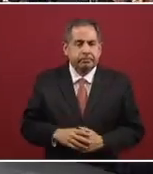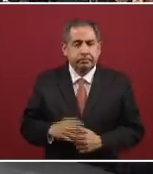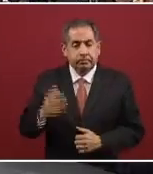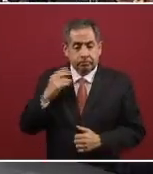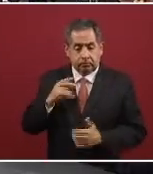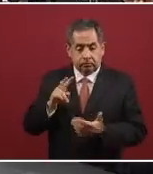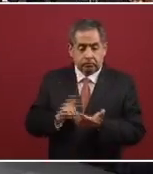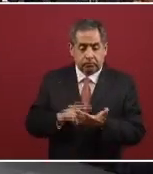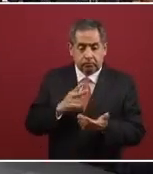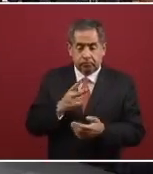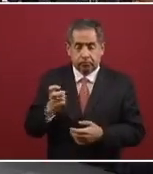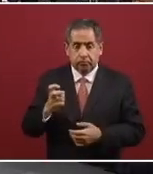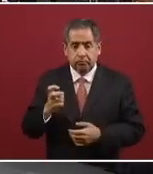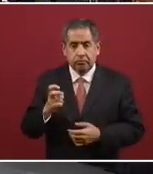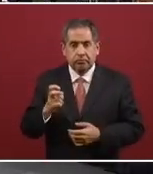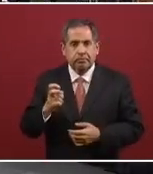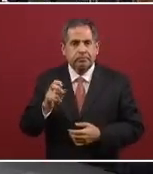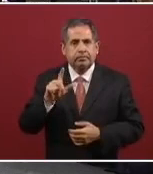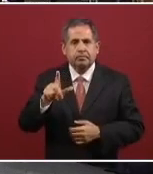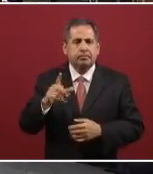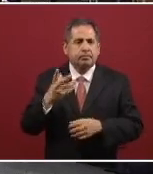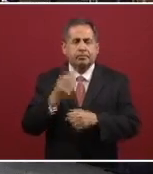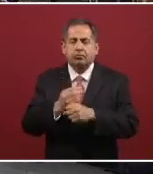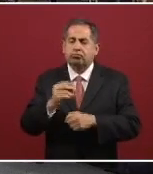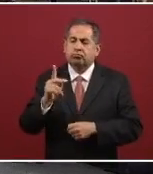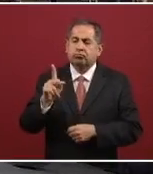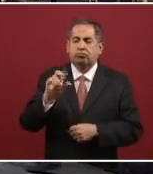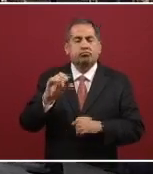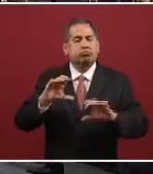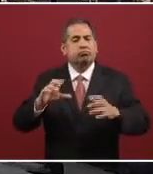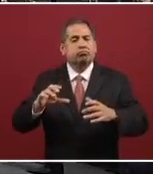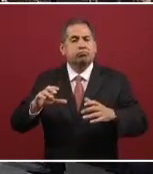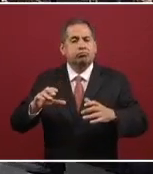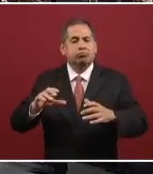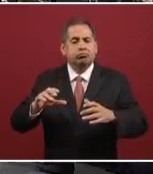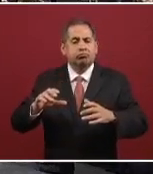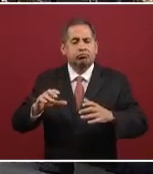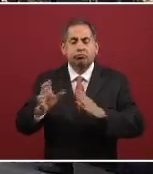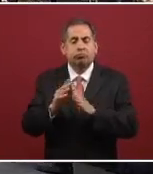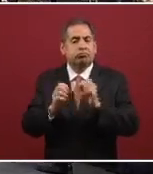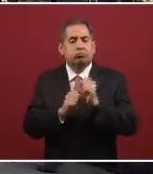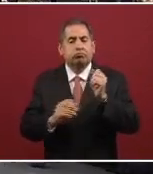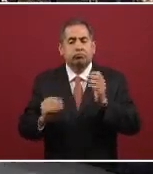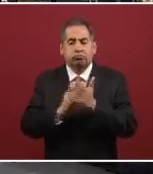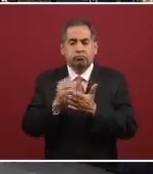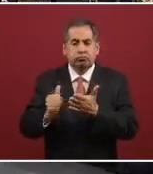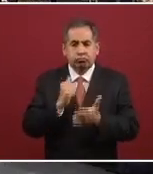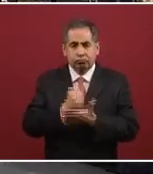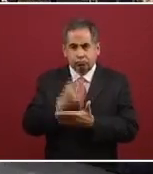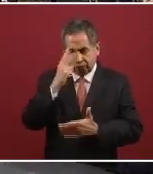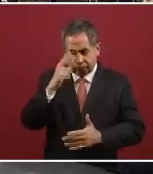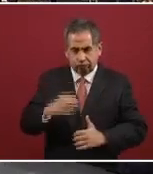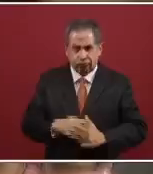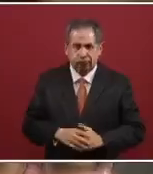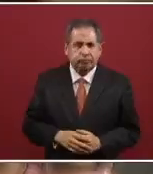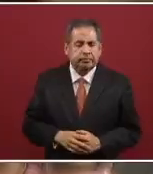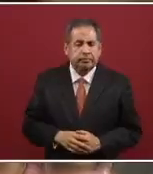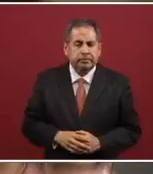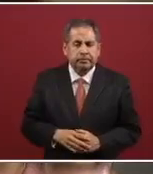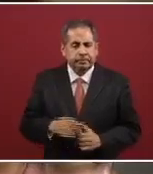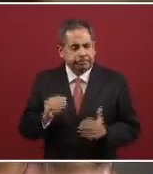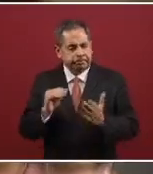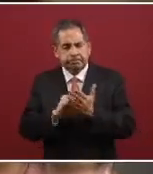2016-2017 se construyó por el Congreso Constituyente la Constitución de la Ciudad de México. En esa Constitución se